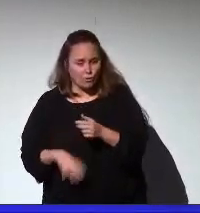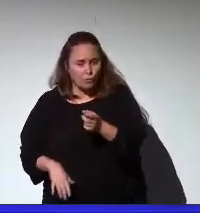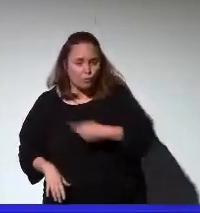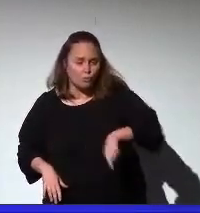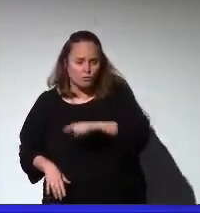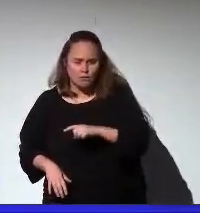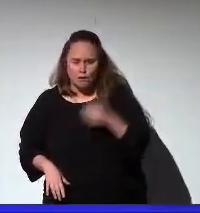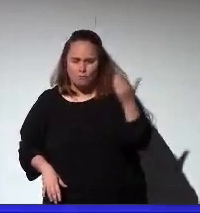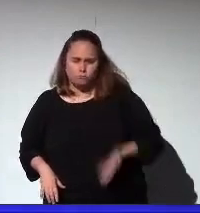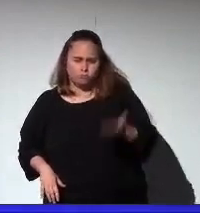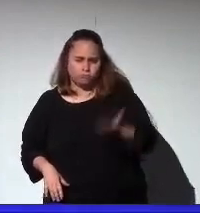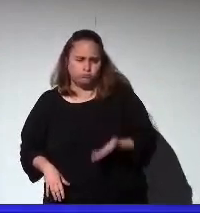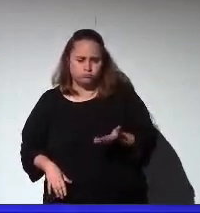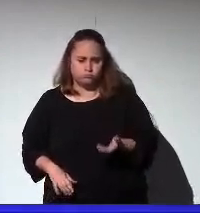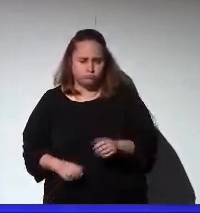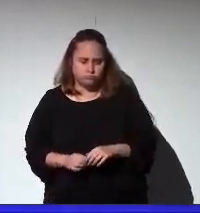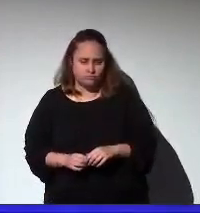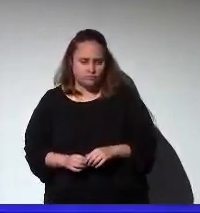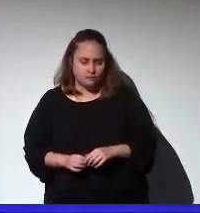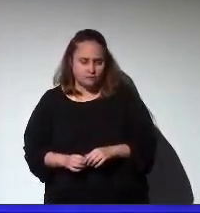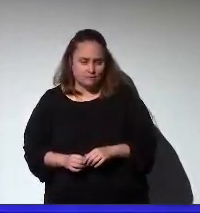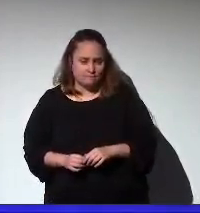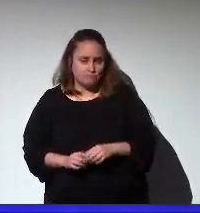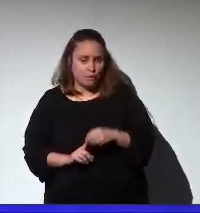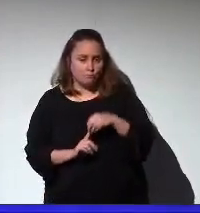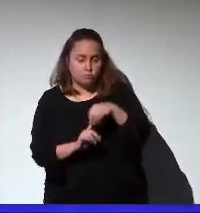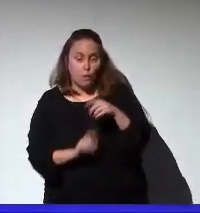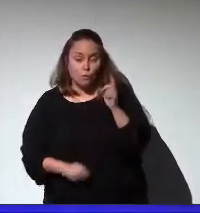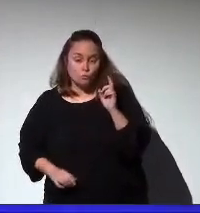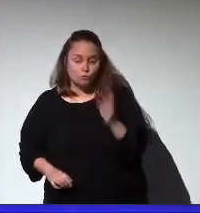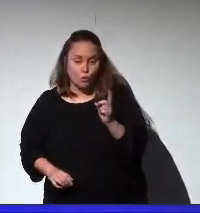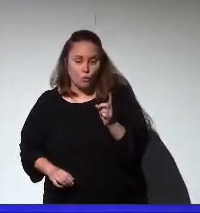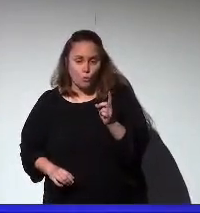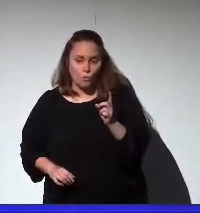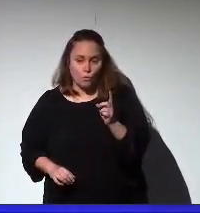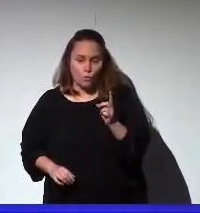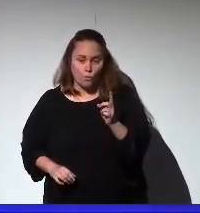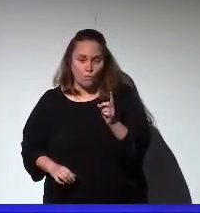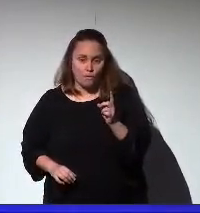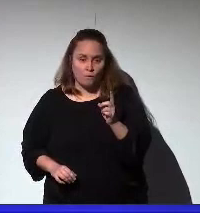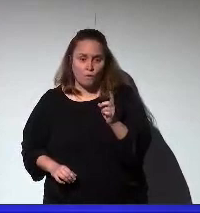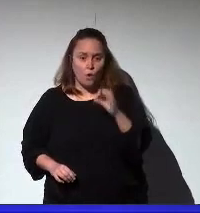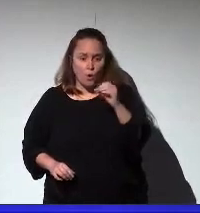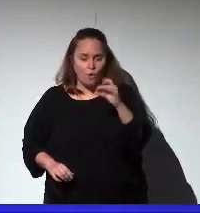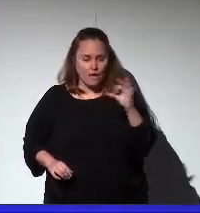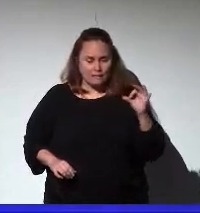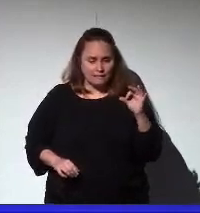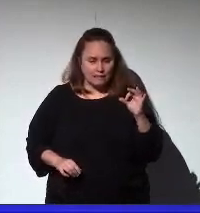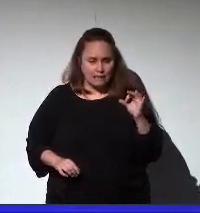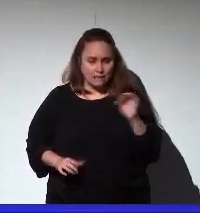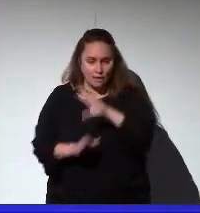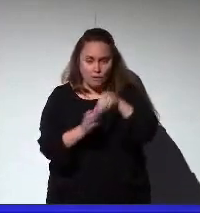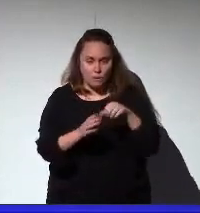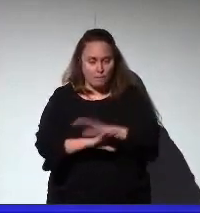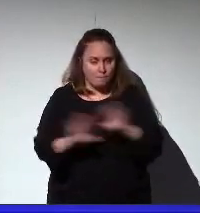papel clave. No solamente el voluntariado está reconocido dentro de los propios ODS, sino que los ODS, todos